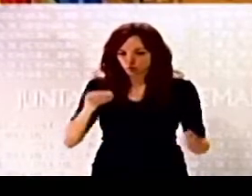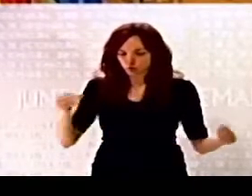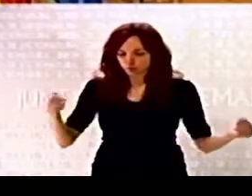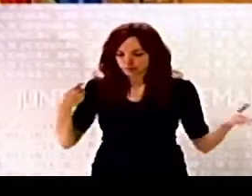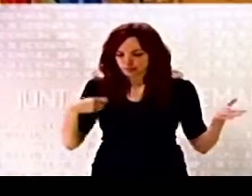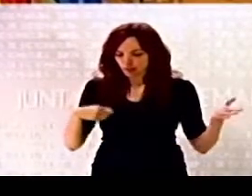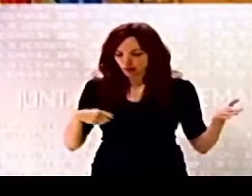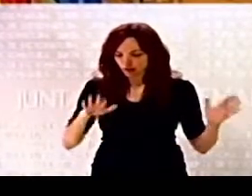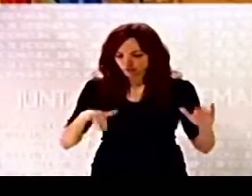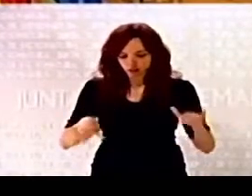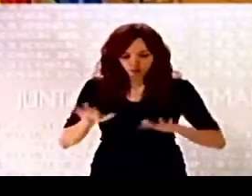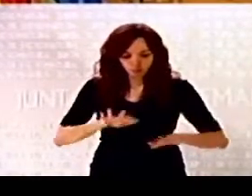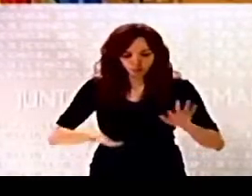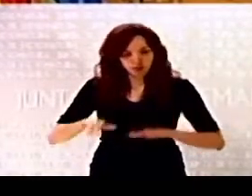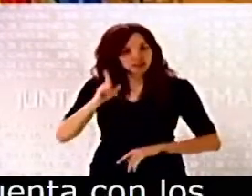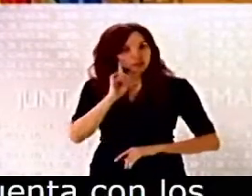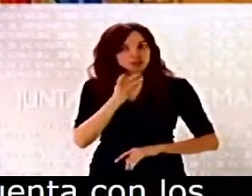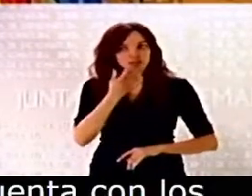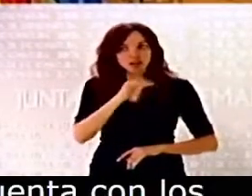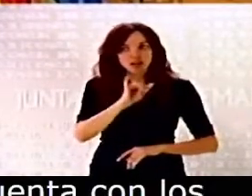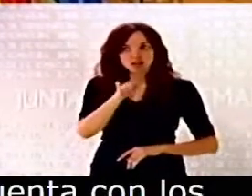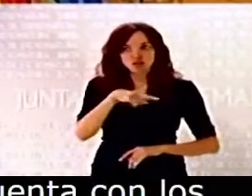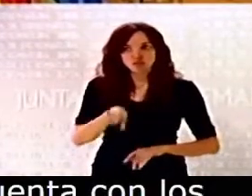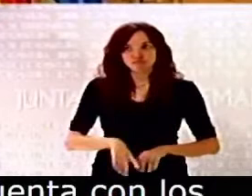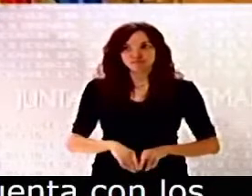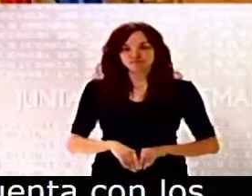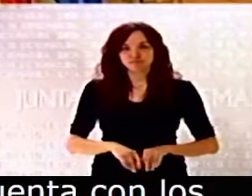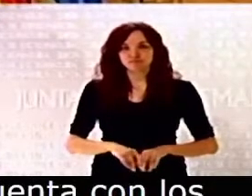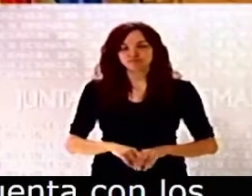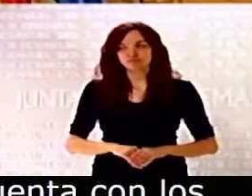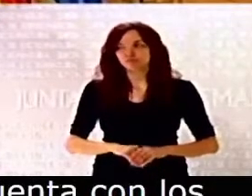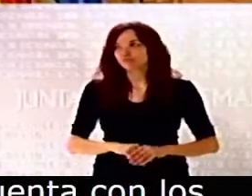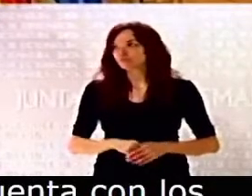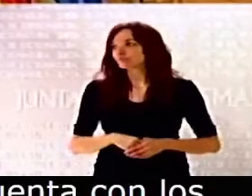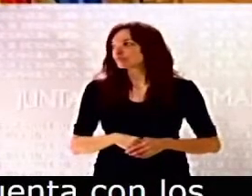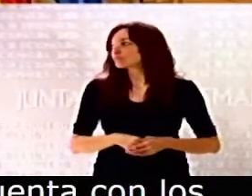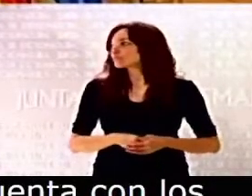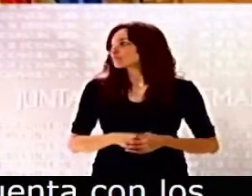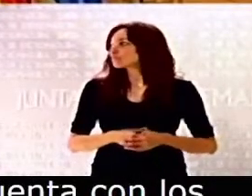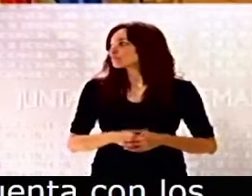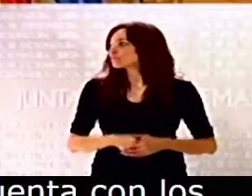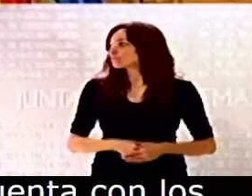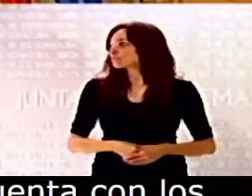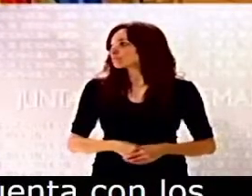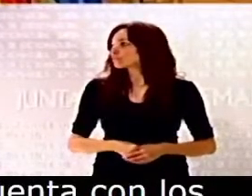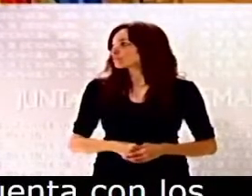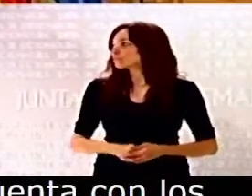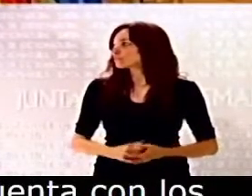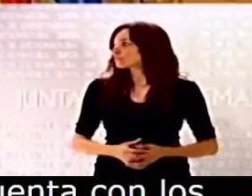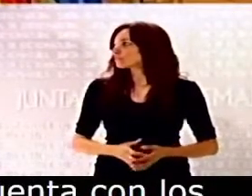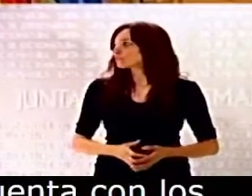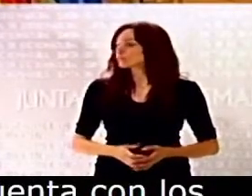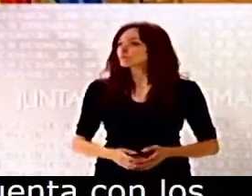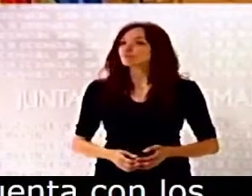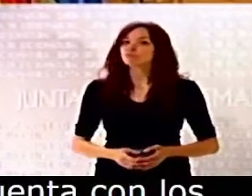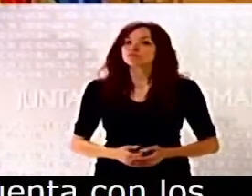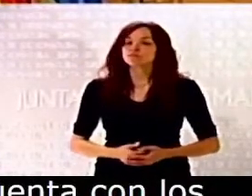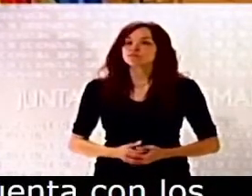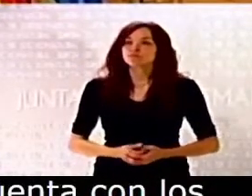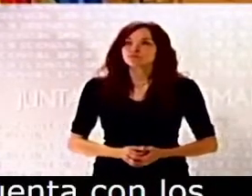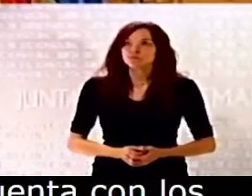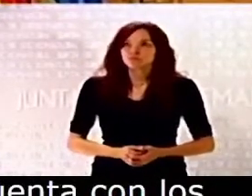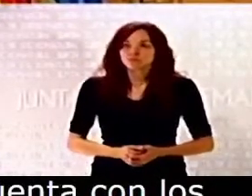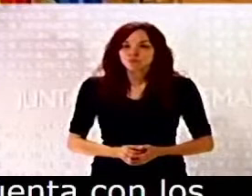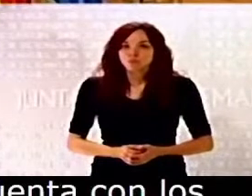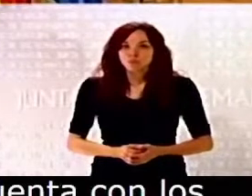y ahora no sé si los tengo aquí o no. Espérame un segundito. que siempre me ponen